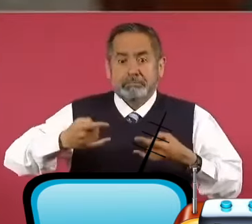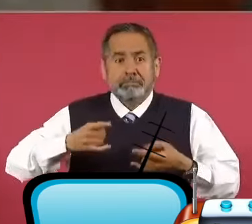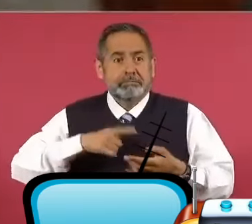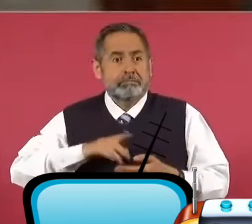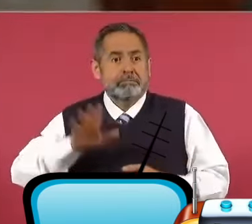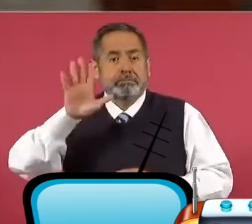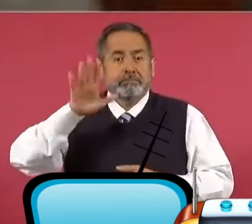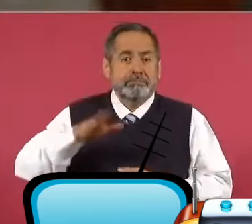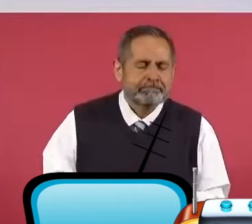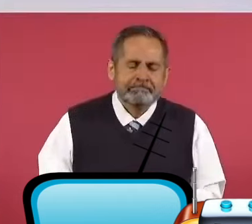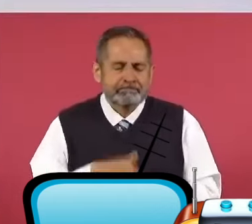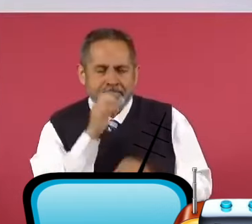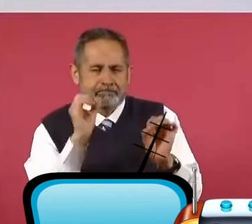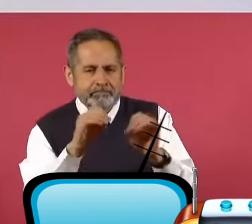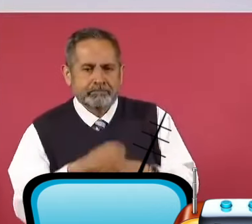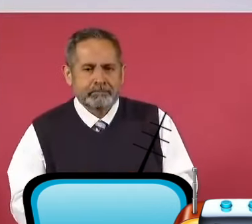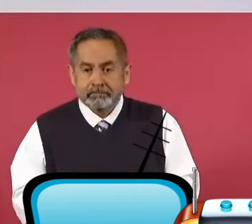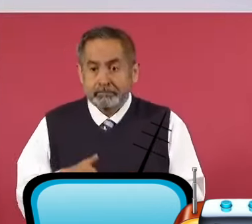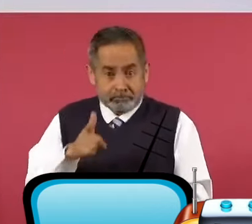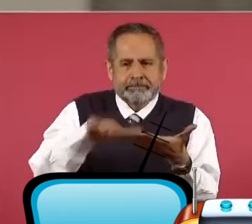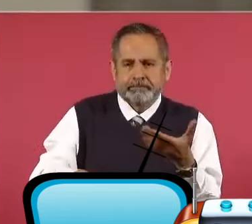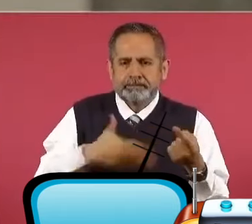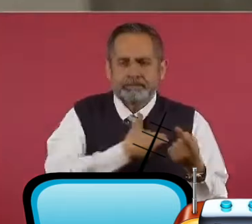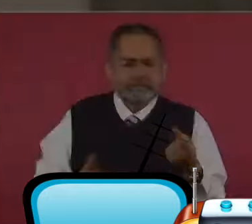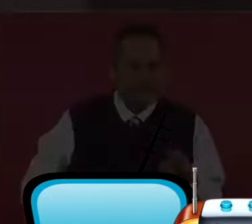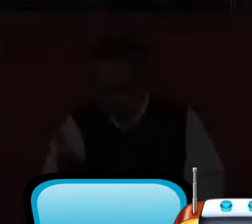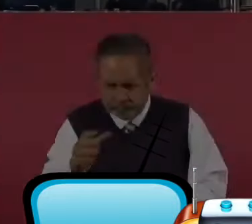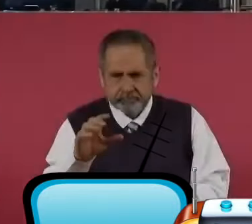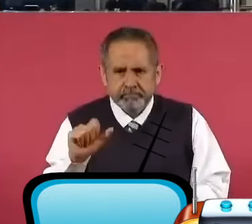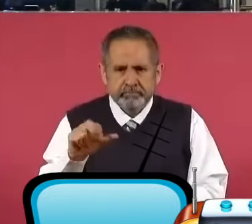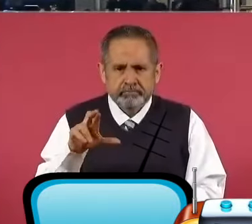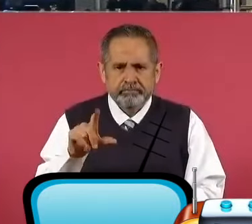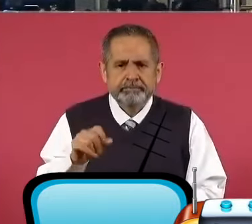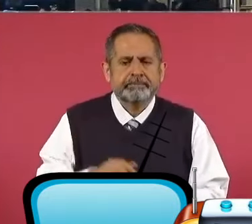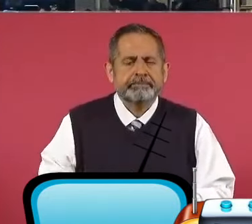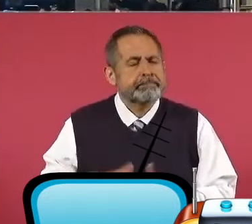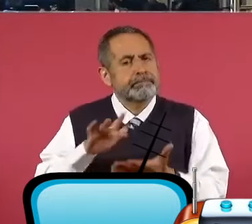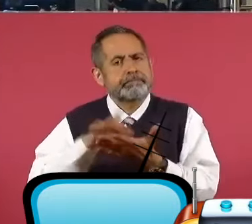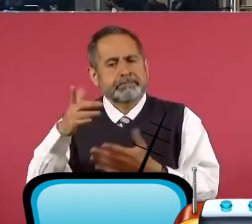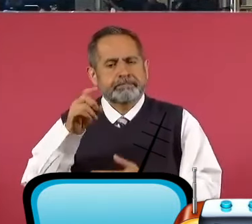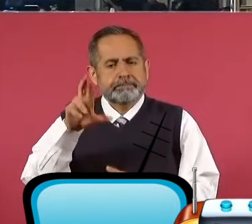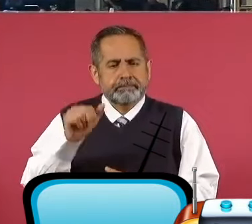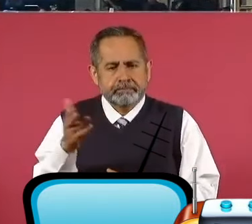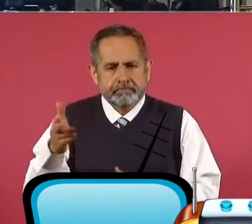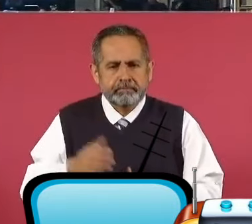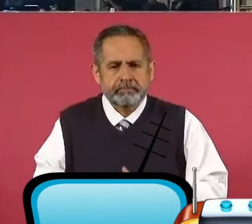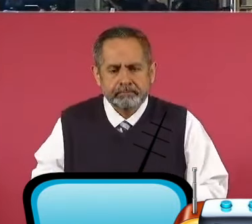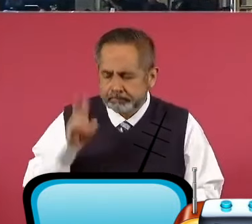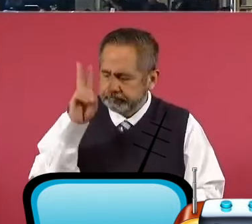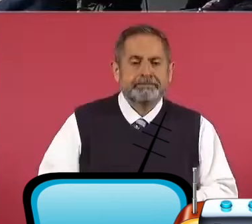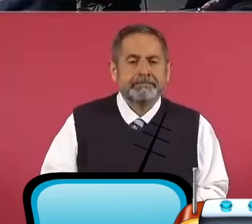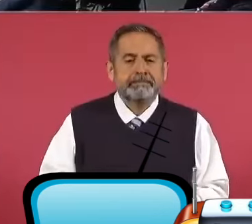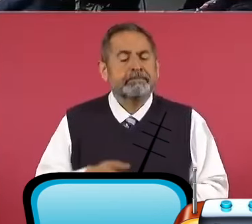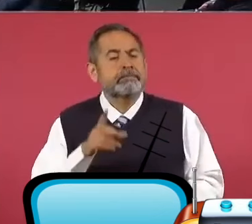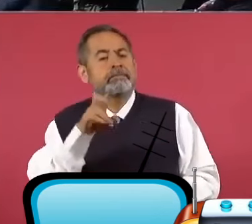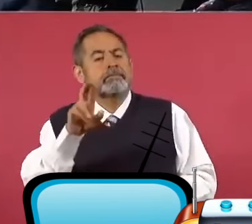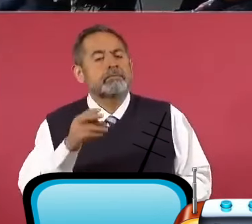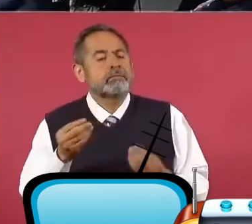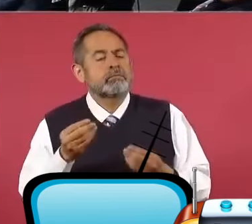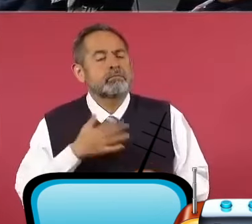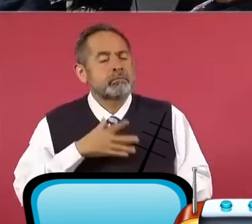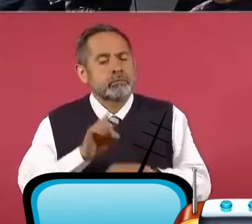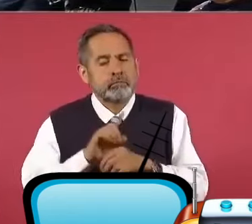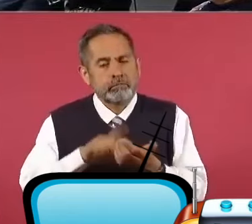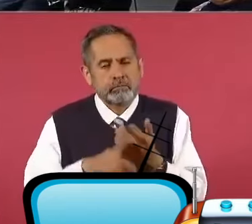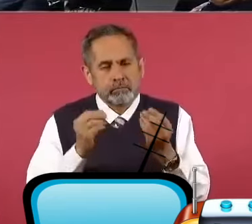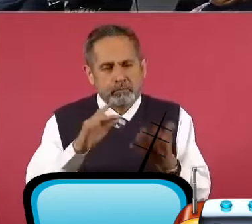algunos reporteros de la mañanera se desvivieron en halagos. Gracias, doctora. La verdad, un privilegio. Buenos Muchas días. Gracias y